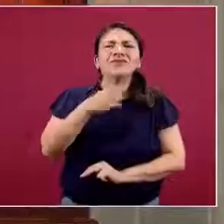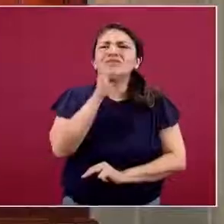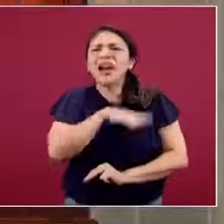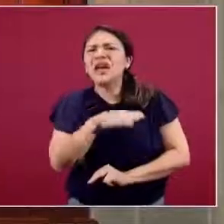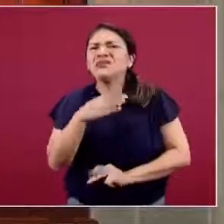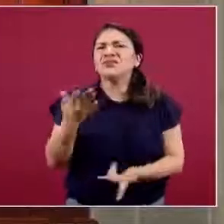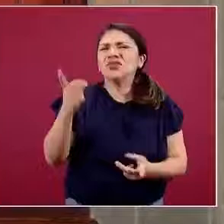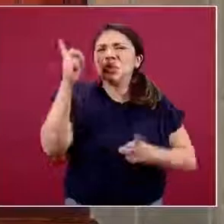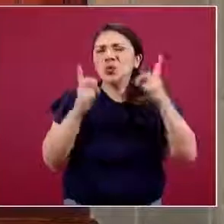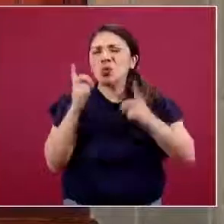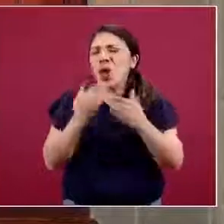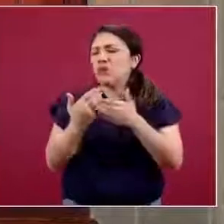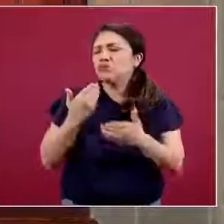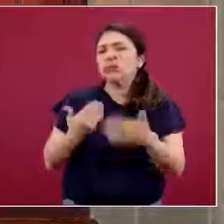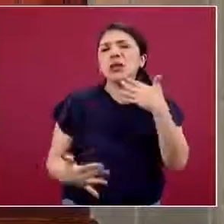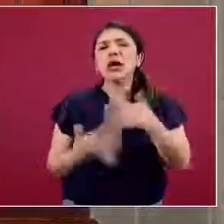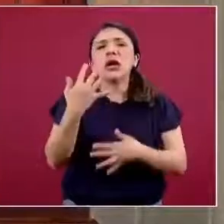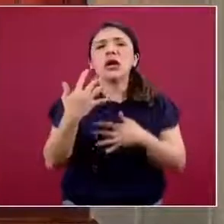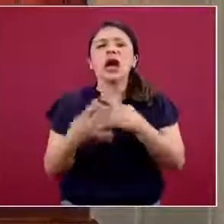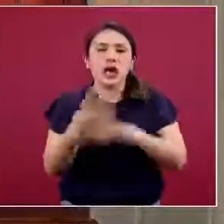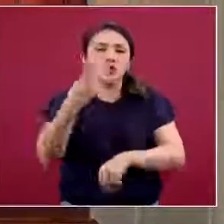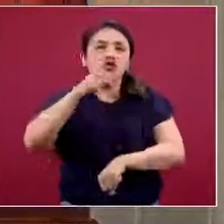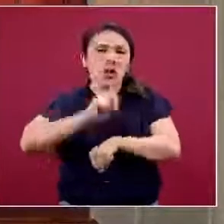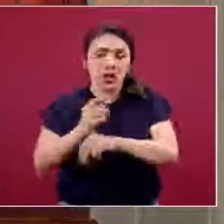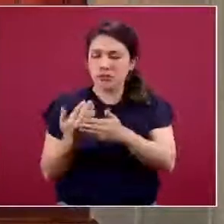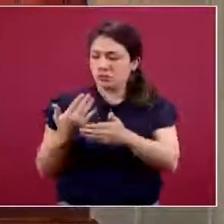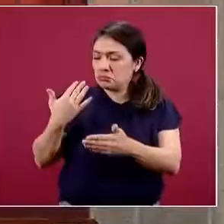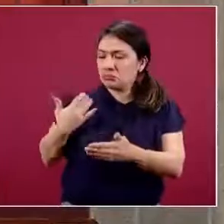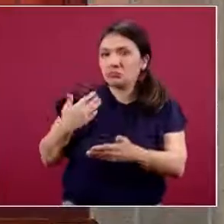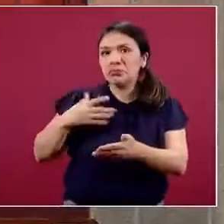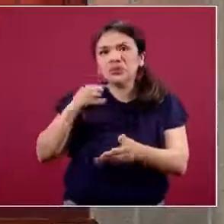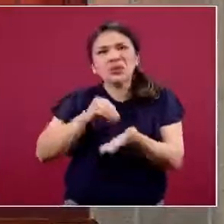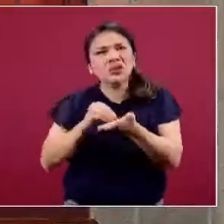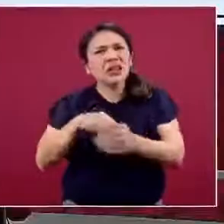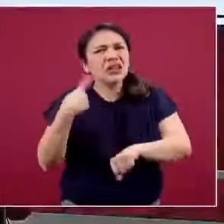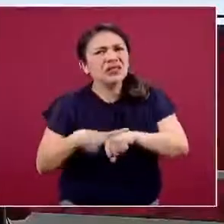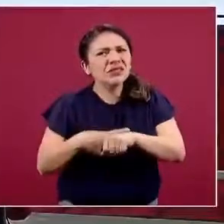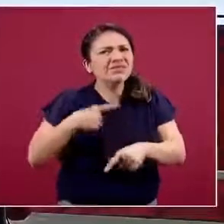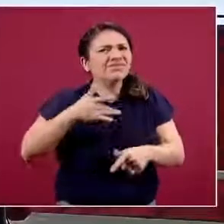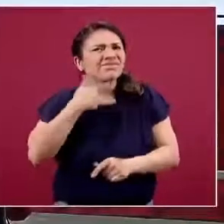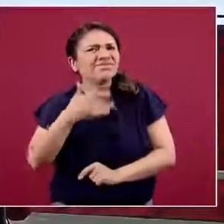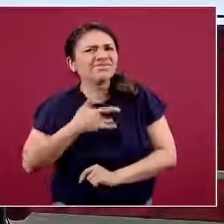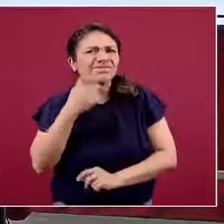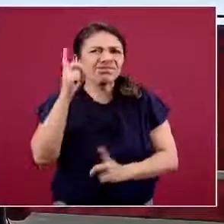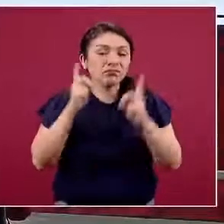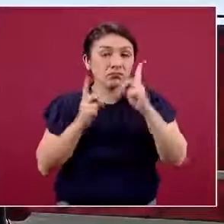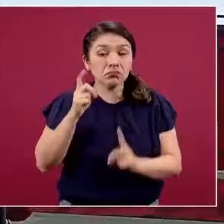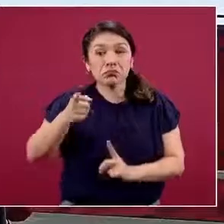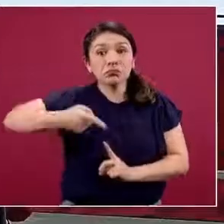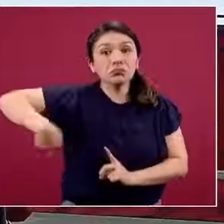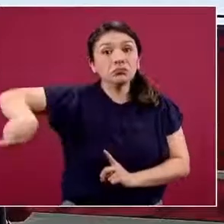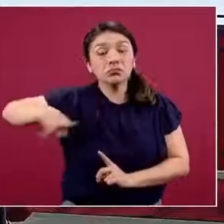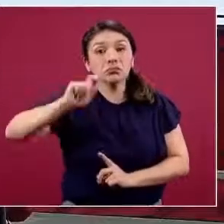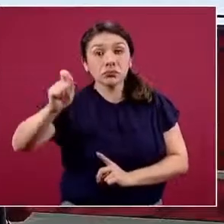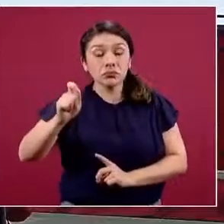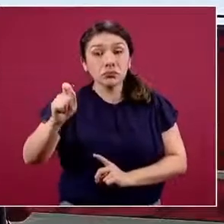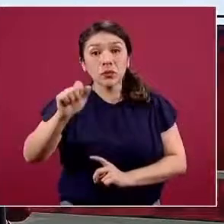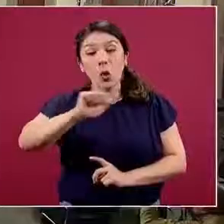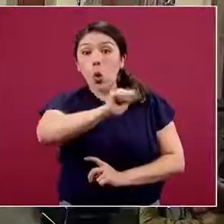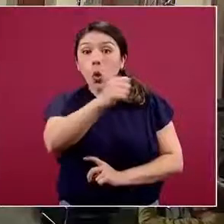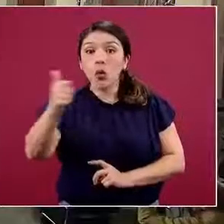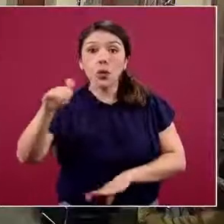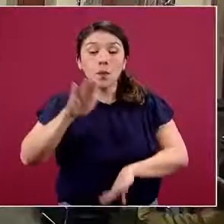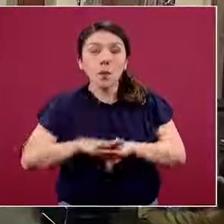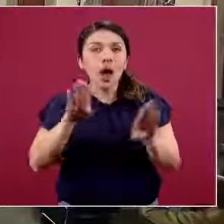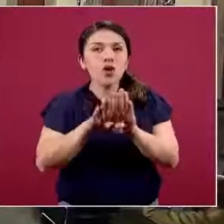máximo de incubación conocido, que son los 14 días, y que por lo tanto todos los demás de esas,